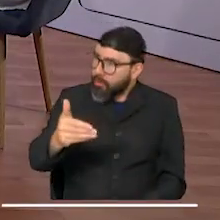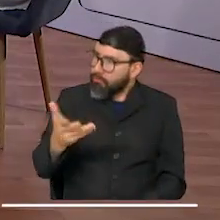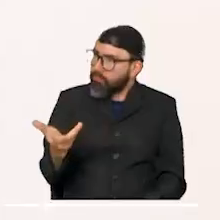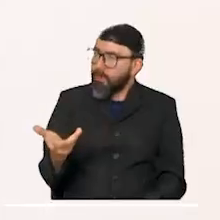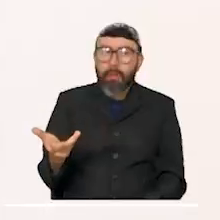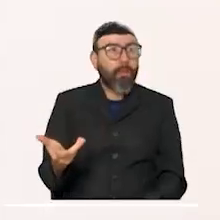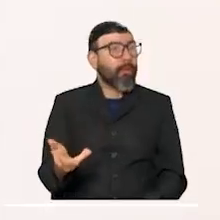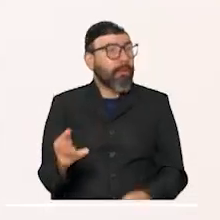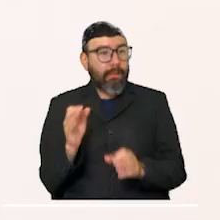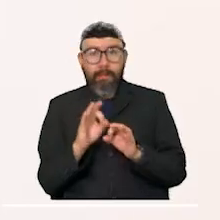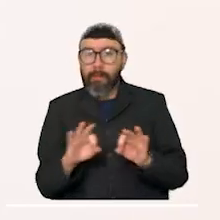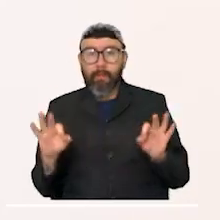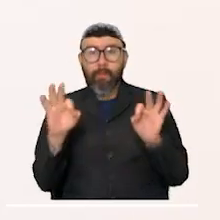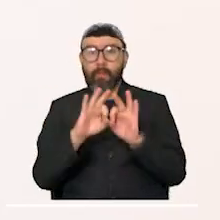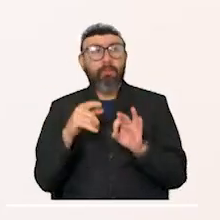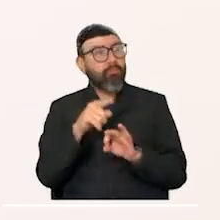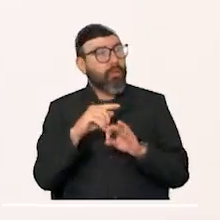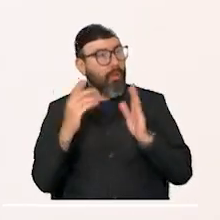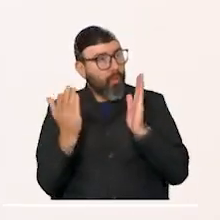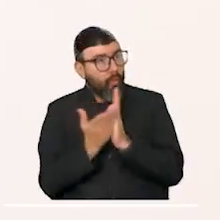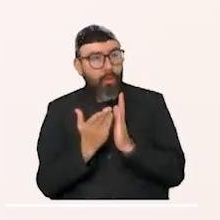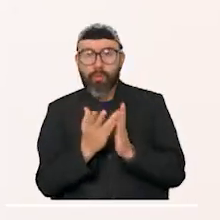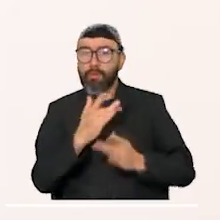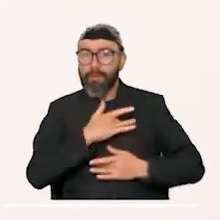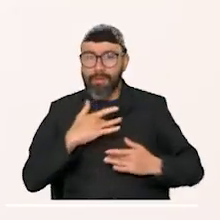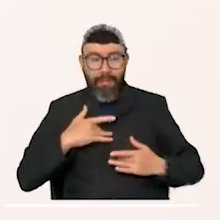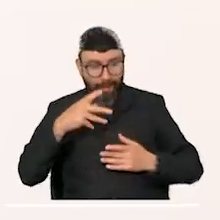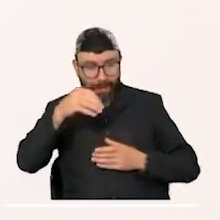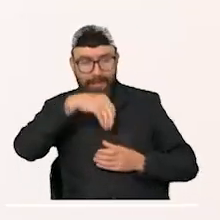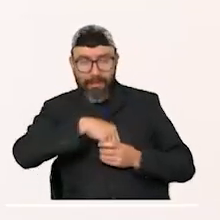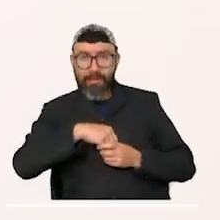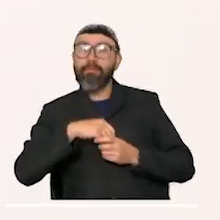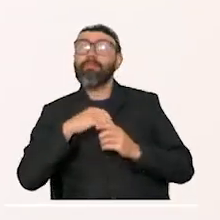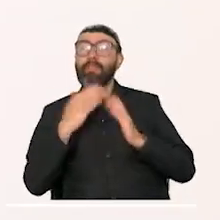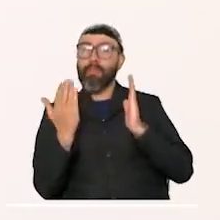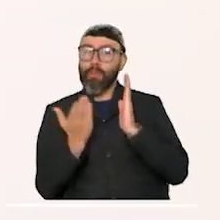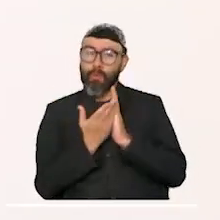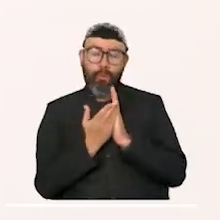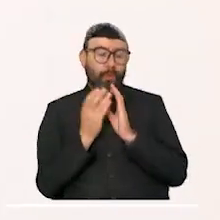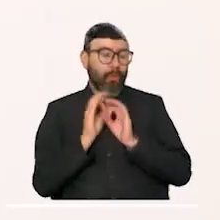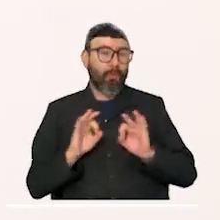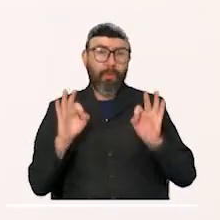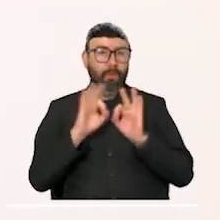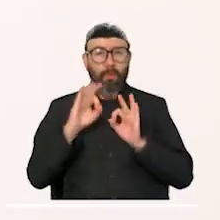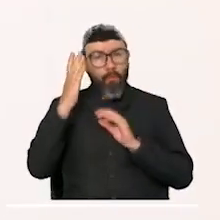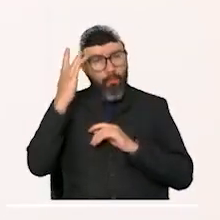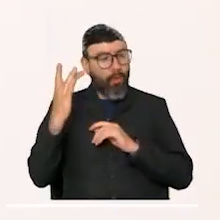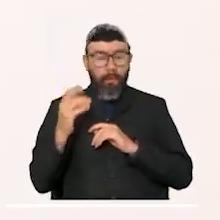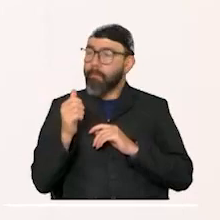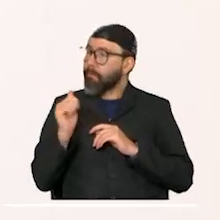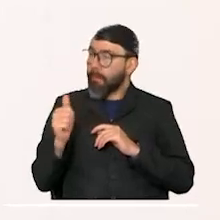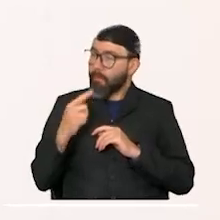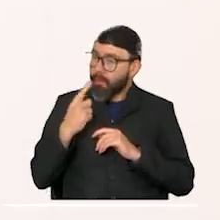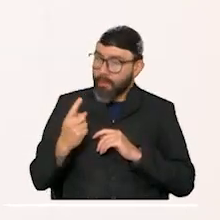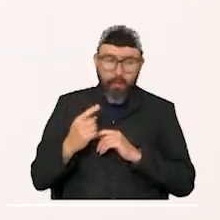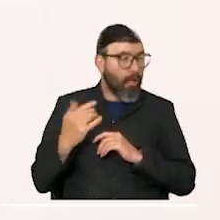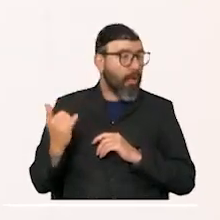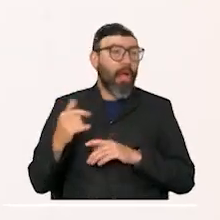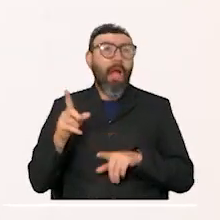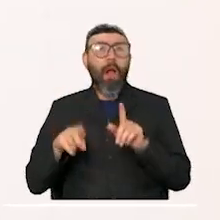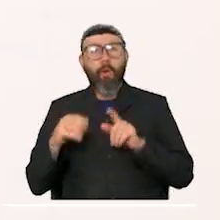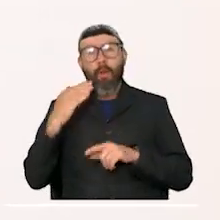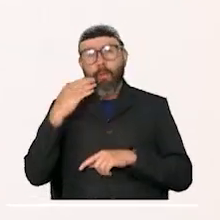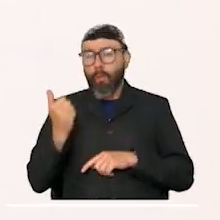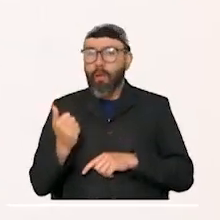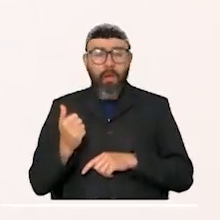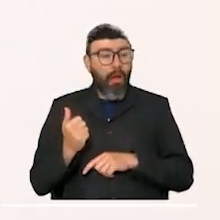suma importancia hablar de educación sexual en las escuelas por qué Por lo que tú decías hay niñas hay mujeres que no saben Cómo